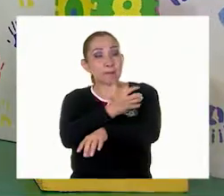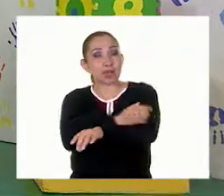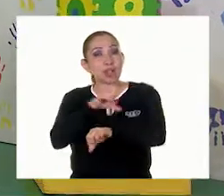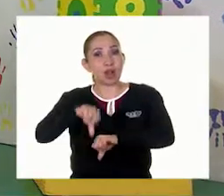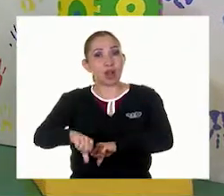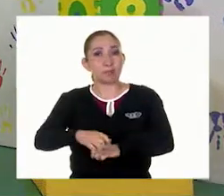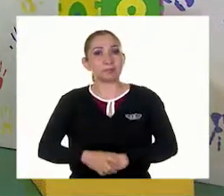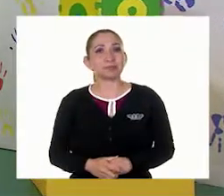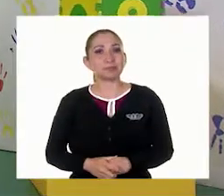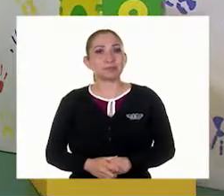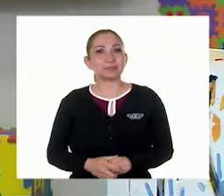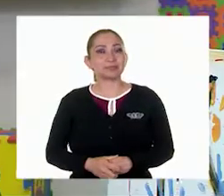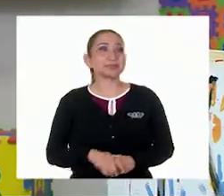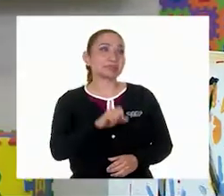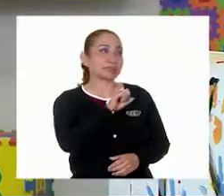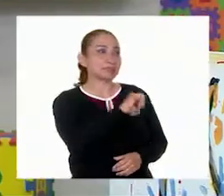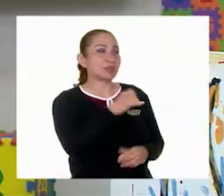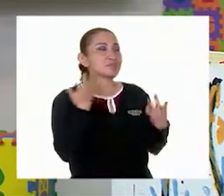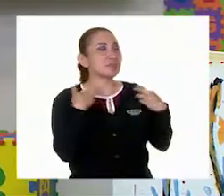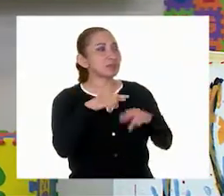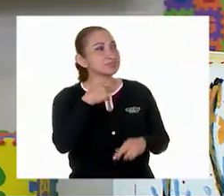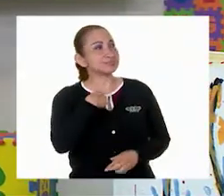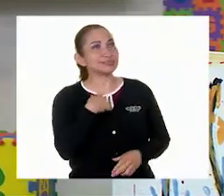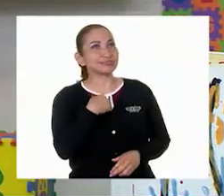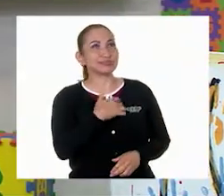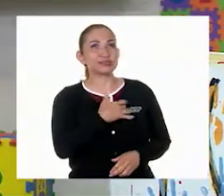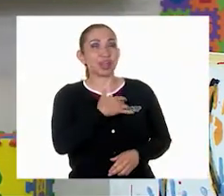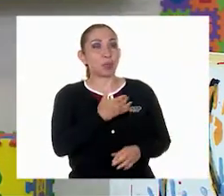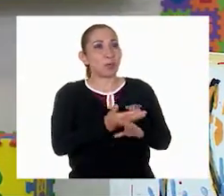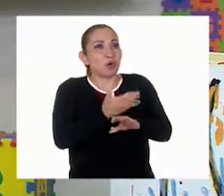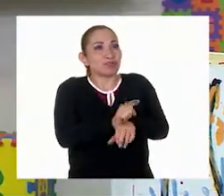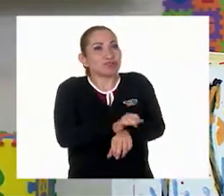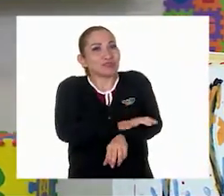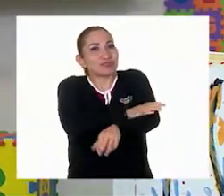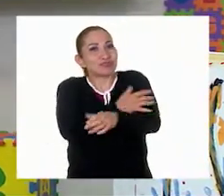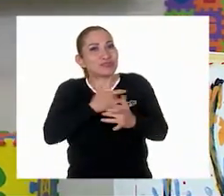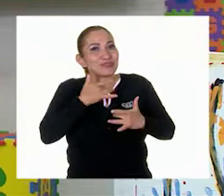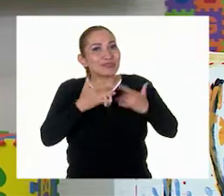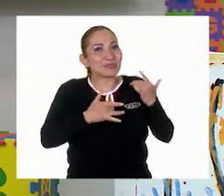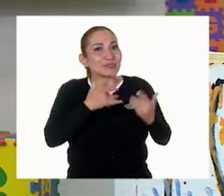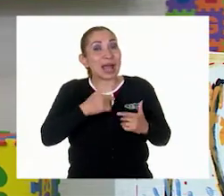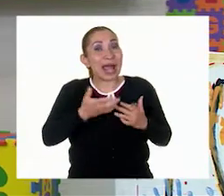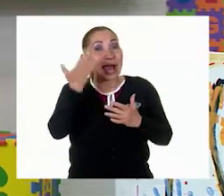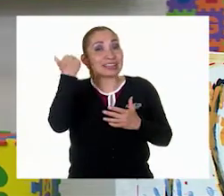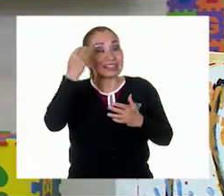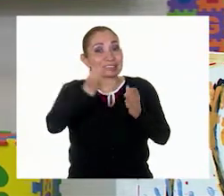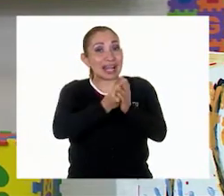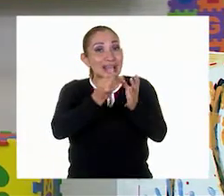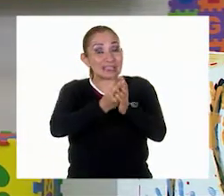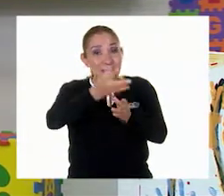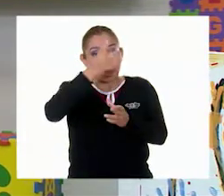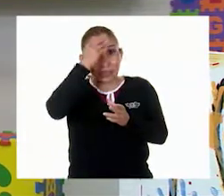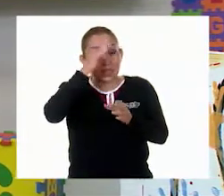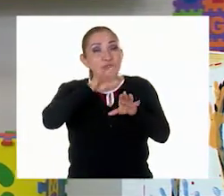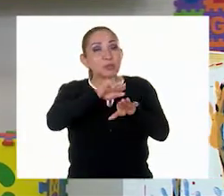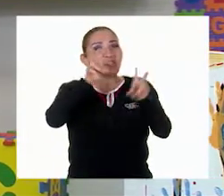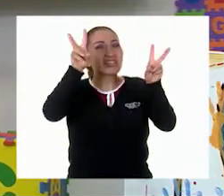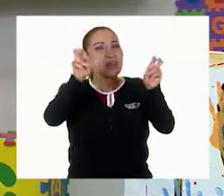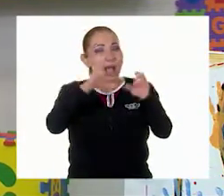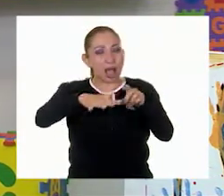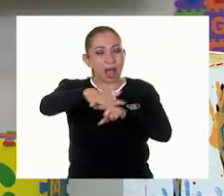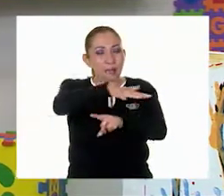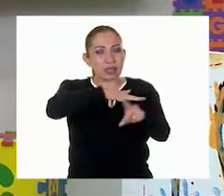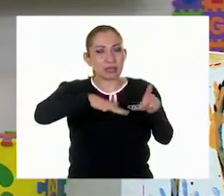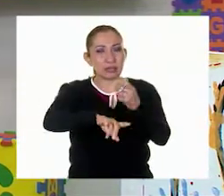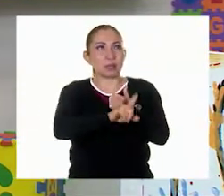acompañarnos el día de hoy. Pues sí, maestra, yo me quedé muy emocionado con lo que aprendimos en la clase anterior sobre el medio ambiente,